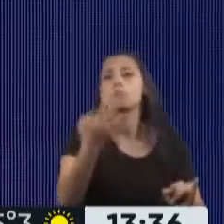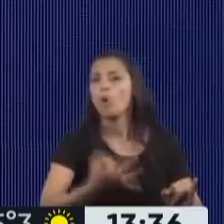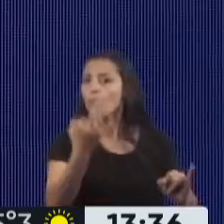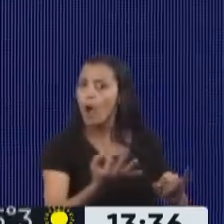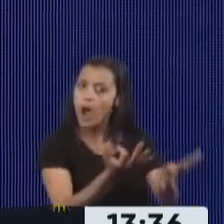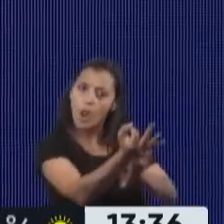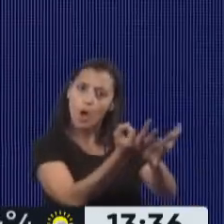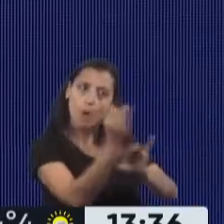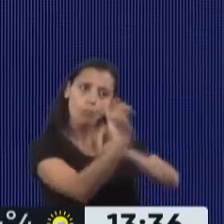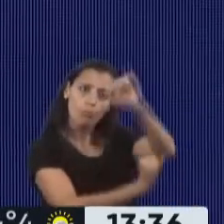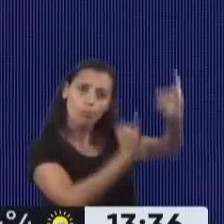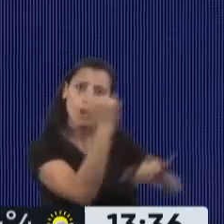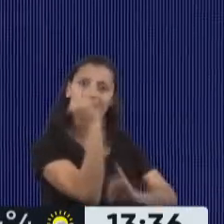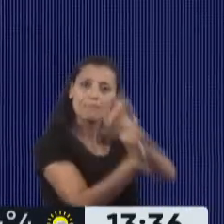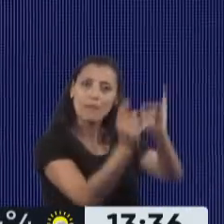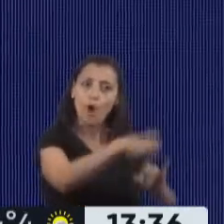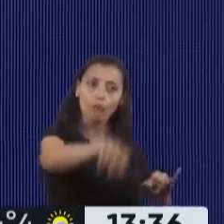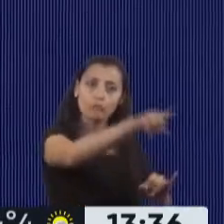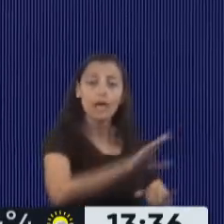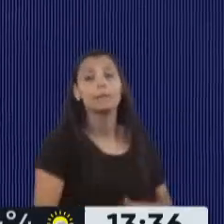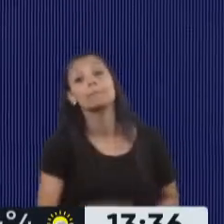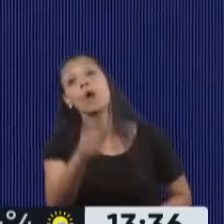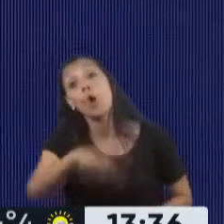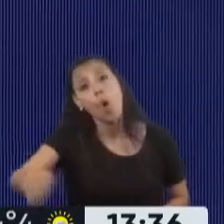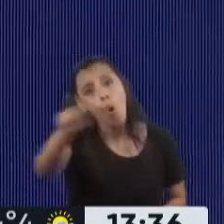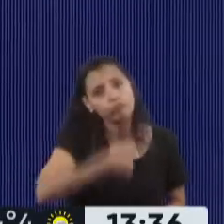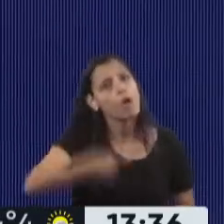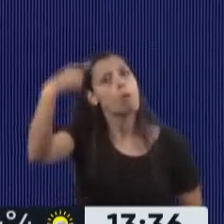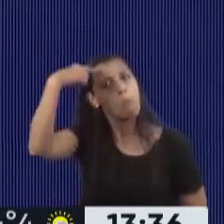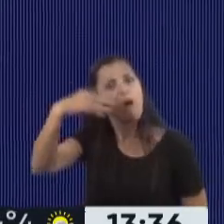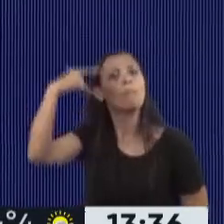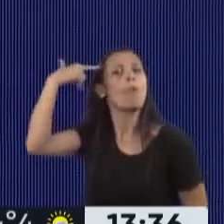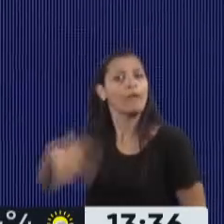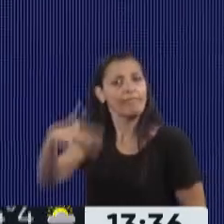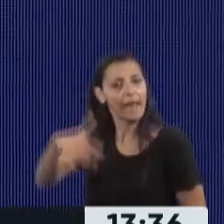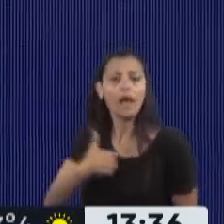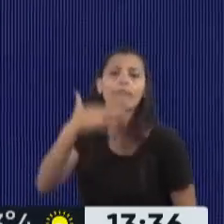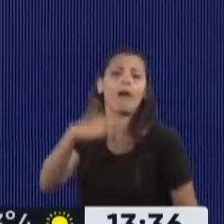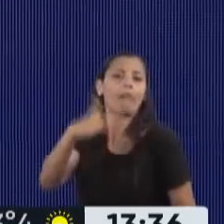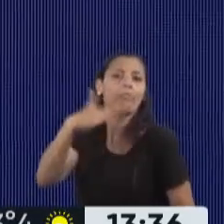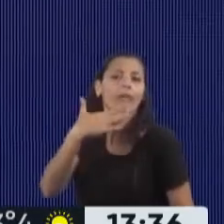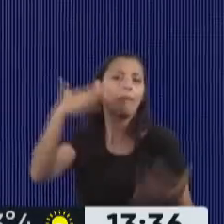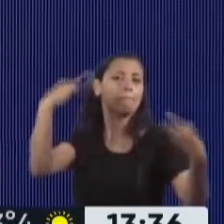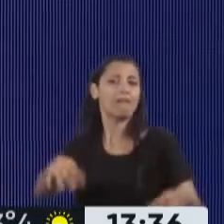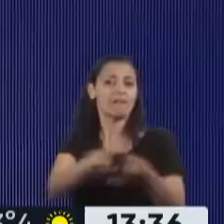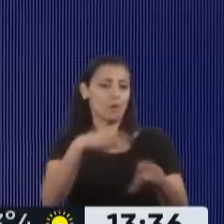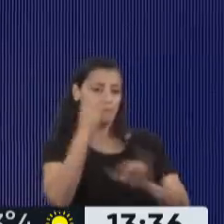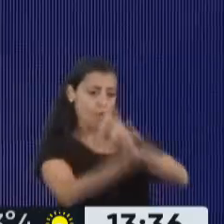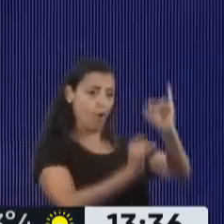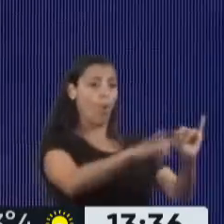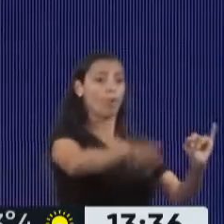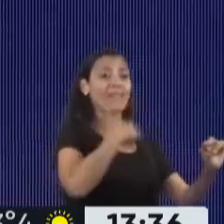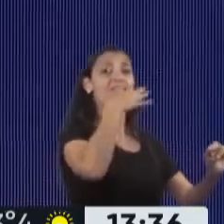explicando, ustedes pueden ser personas muy dotadas intelectualmente y entender sin ningún tipo de problema lo que yo estoy